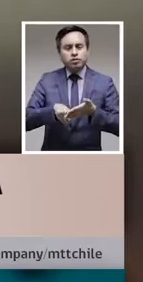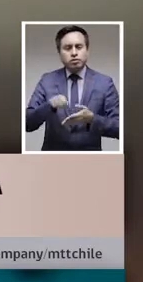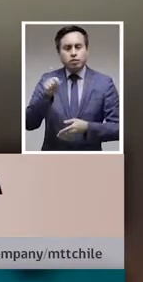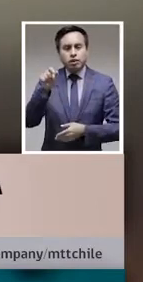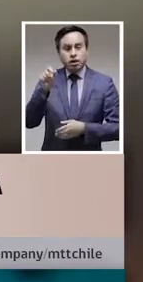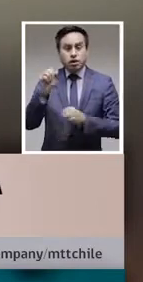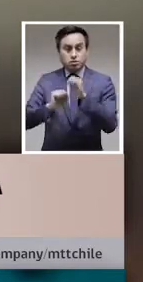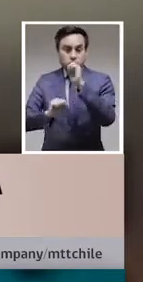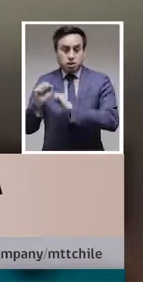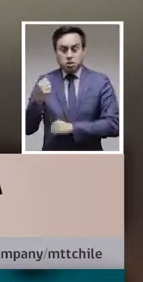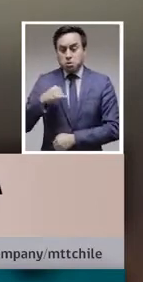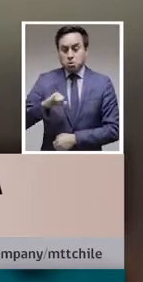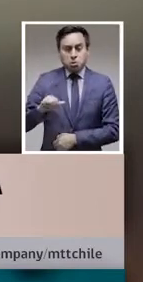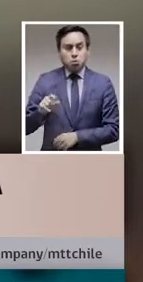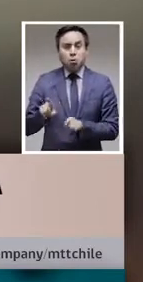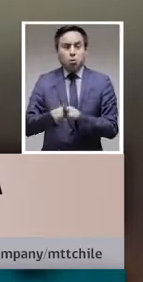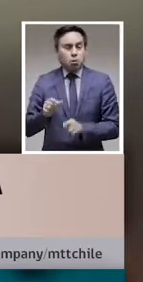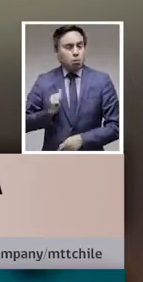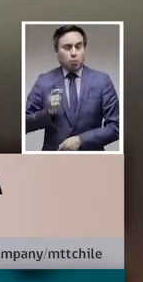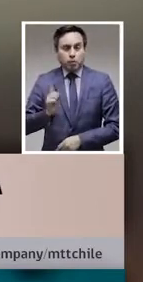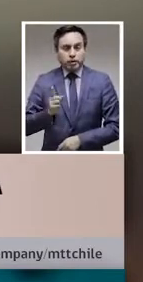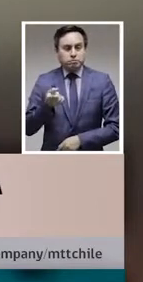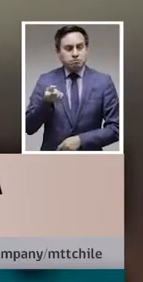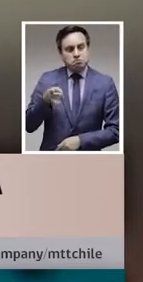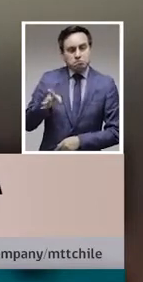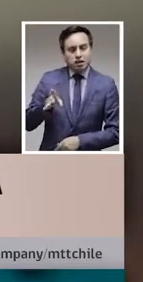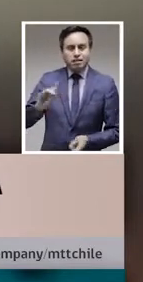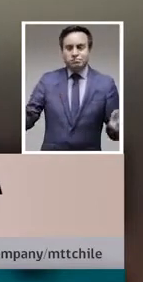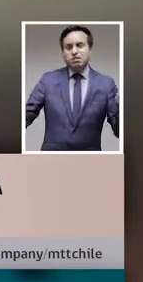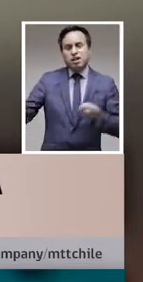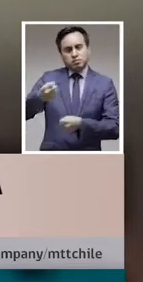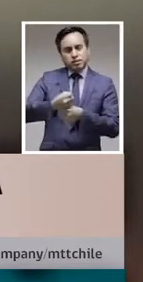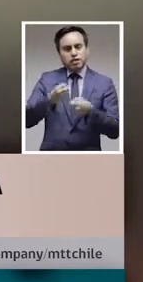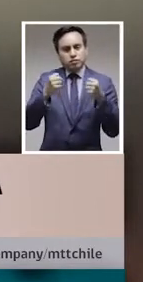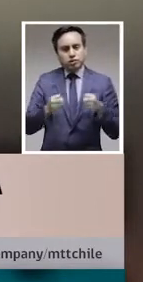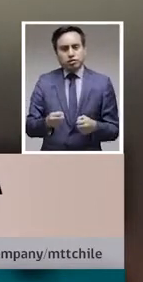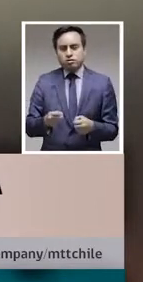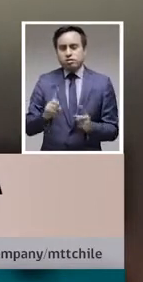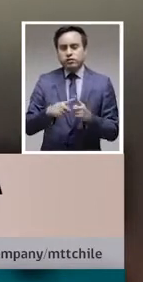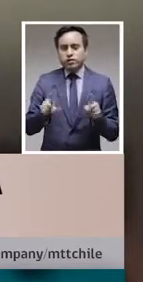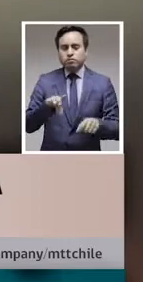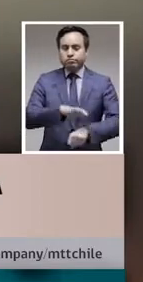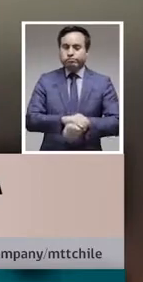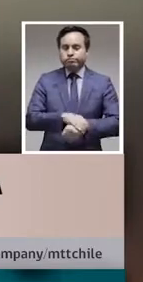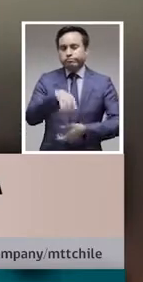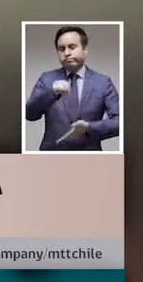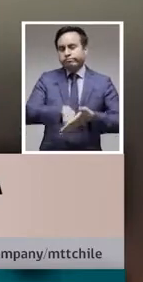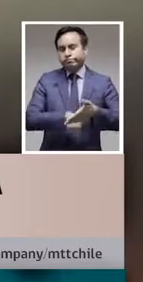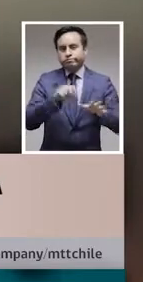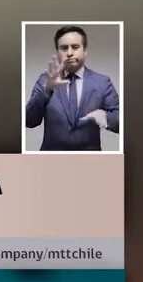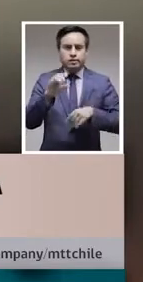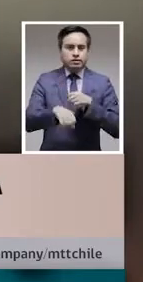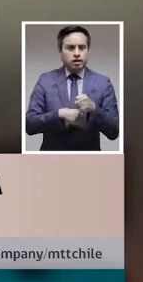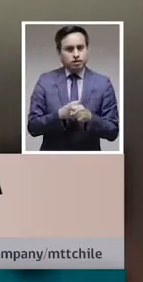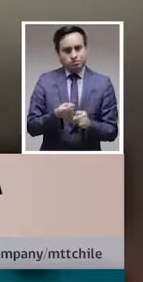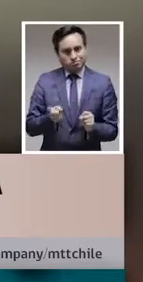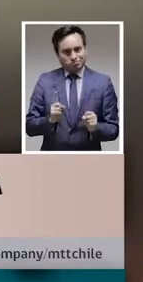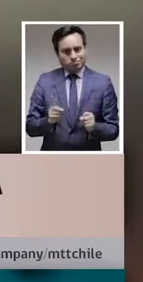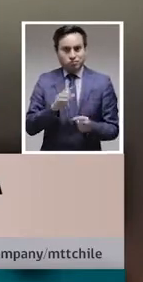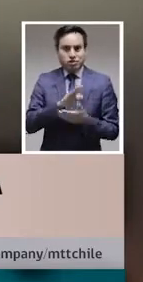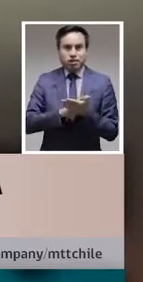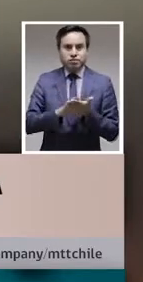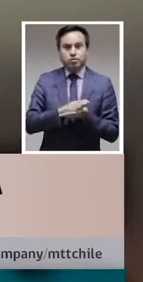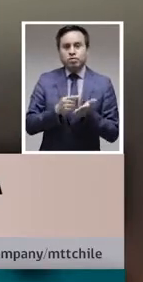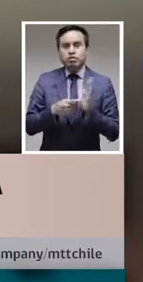que no cumpla pueda ser fácilmente reemplazado y no queda atado en contratos de 10 años, por ejemplo. Aquí